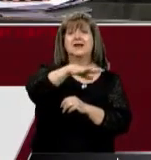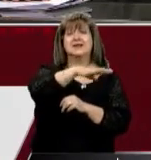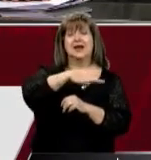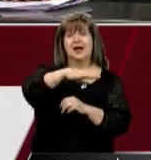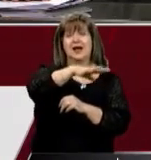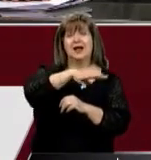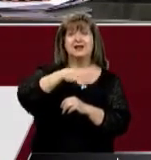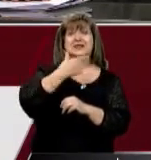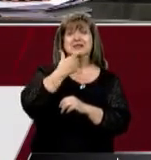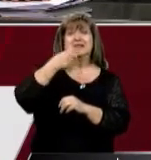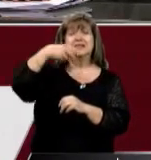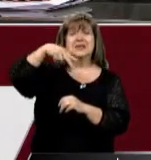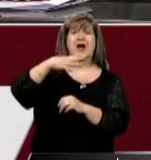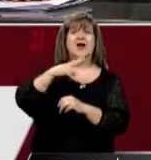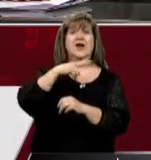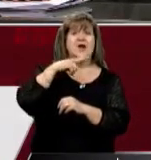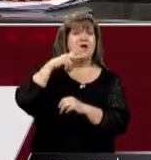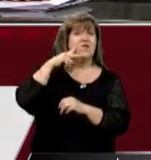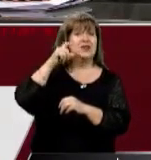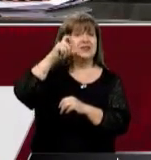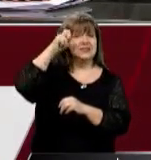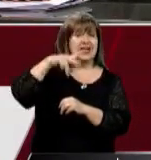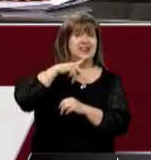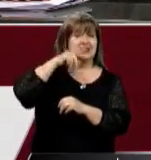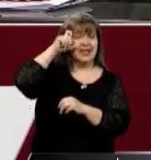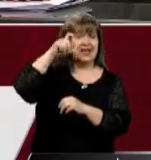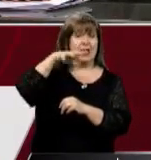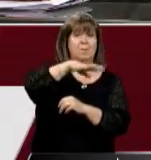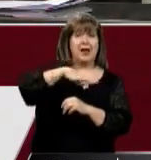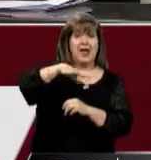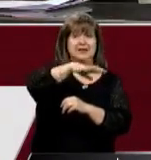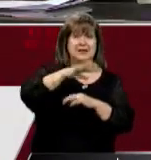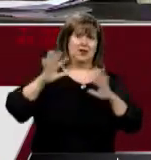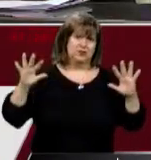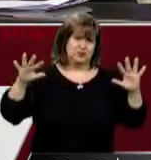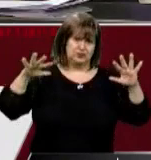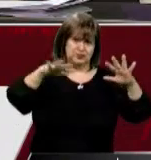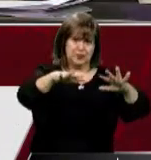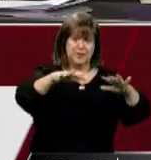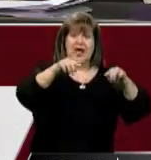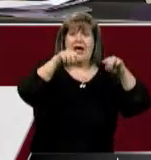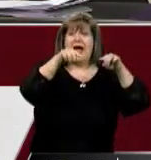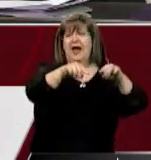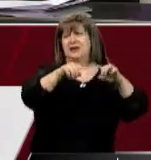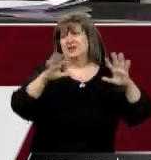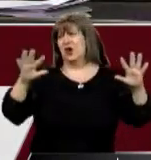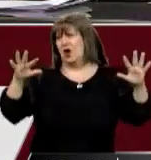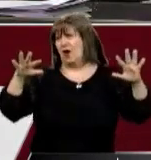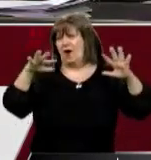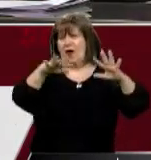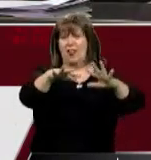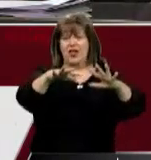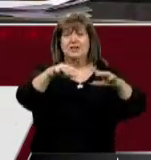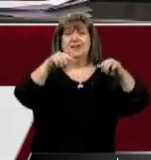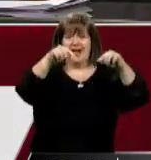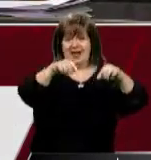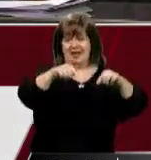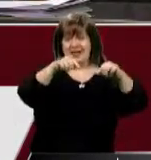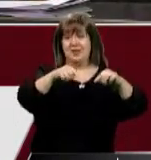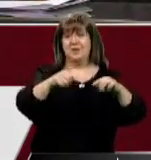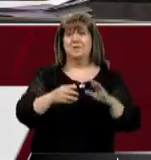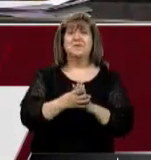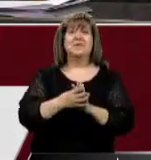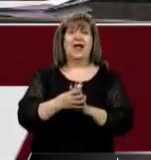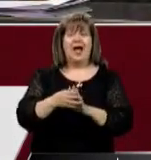a Plaza Vanvitelli, que es la plaza principal de Nápoles. Bien, el epicentro del Es que festejo ahí. maravillosa, sí, total, ahí me encanta,